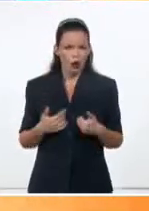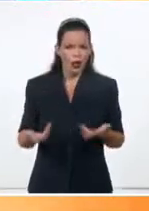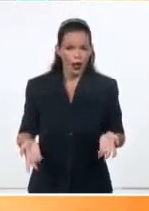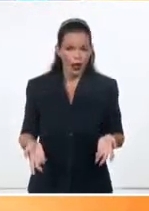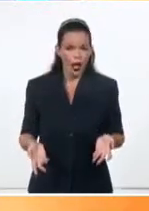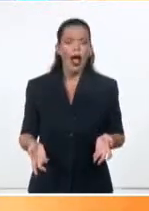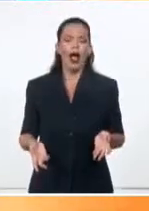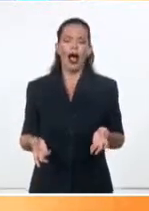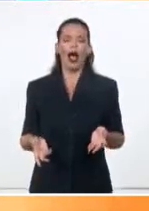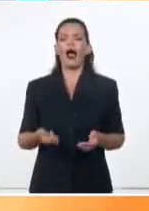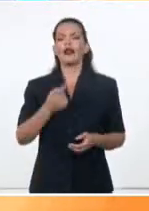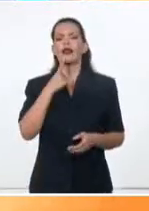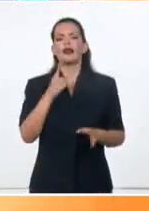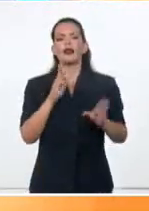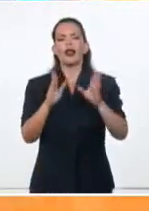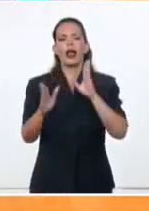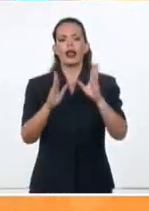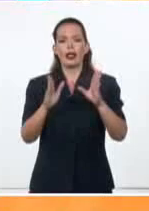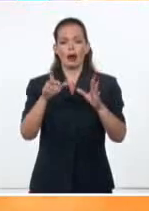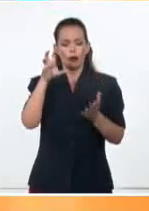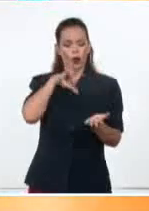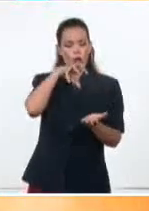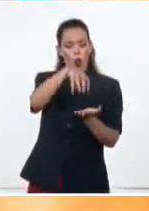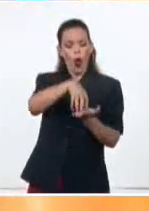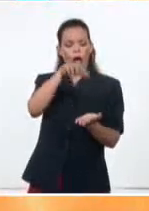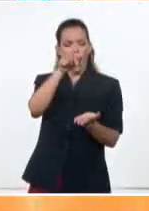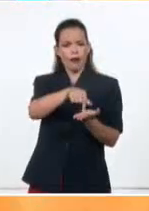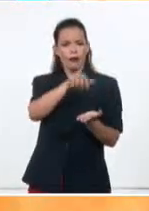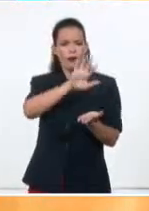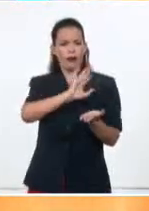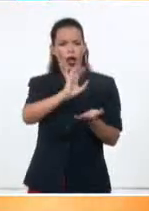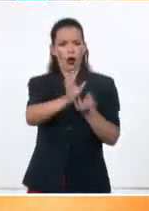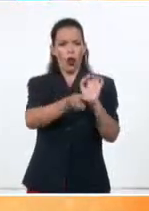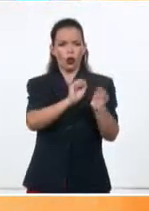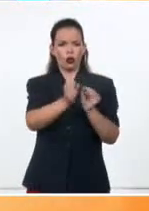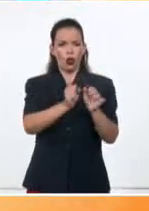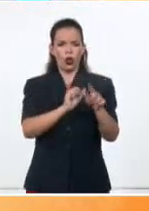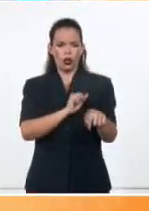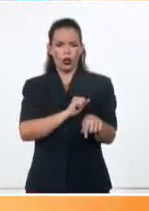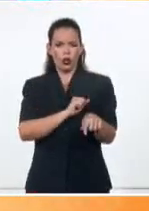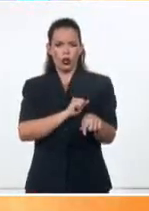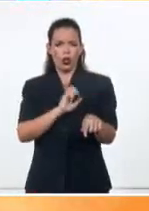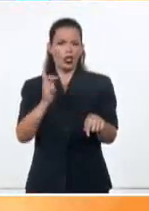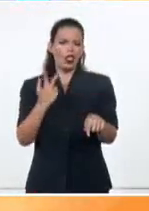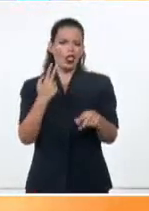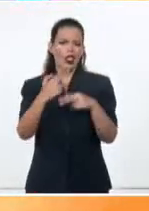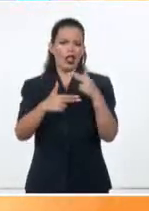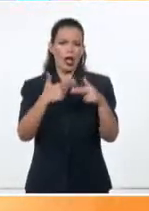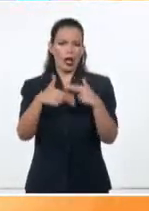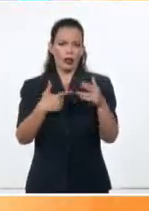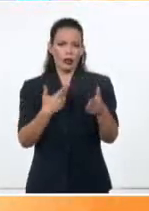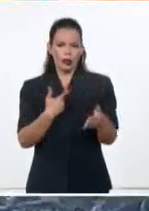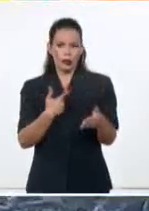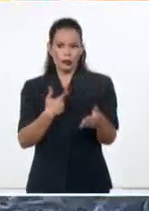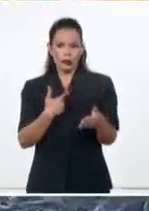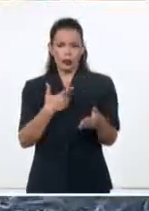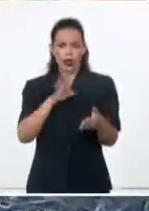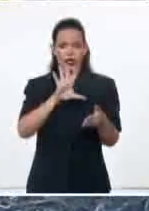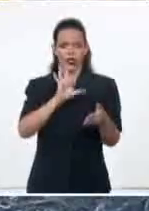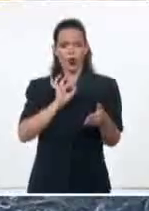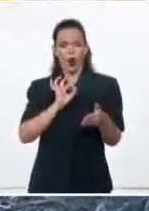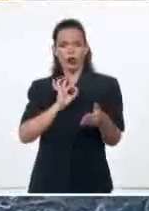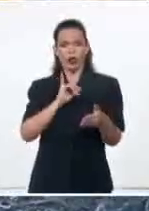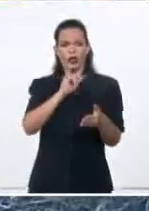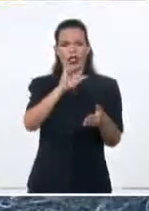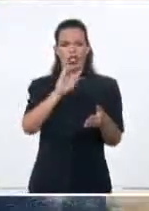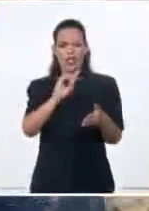el control sobre un área determinada, sobre un foco determinado. Allí, cada 50, cada 60, cada 100 metros, hay una